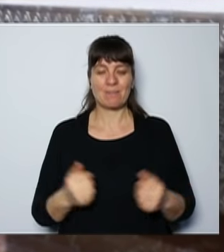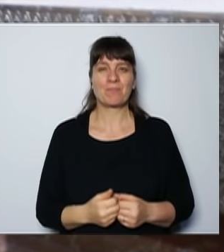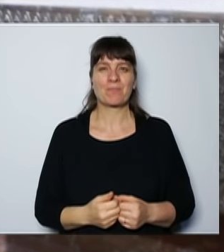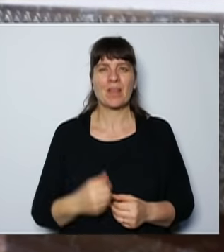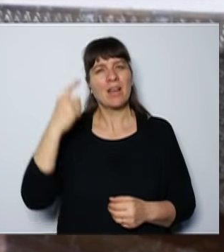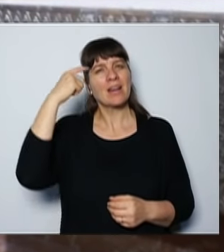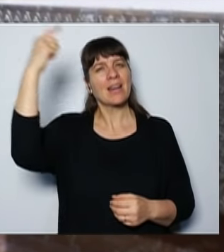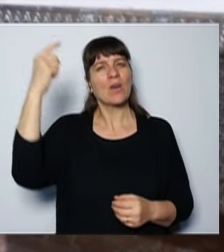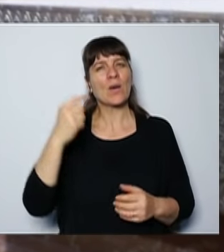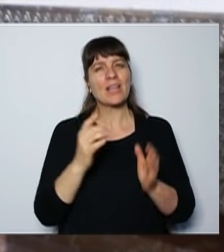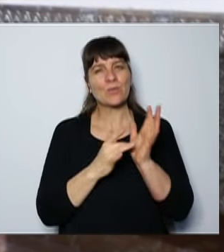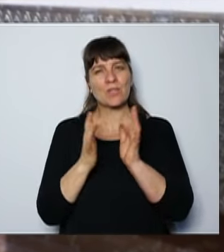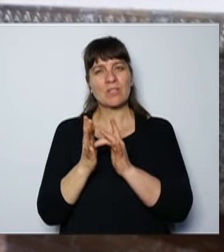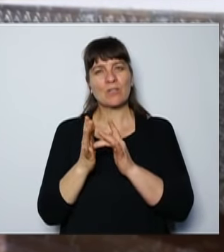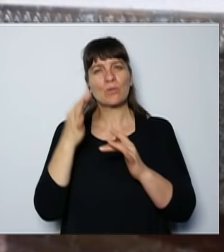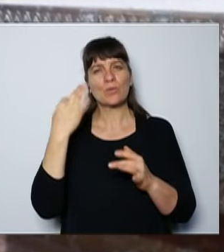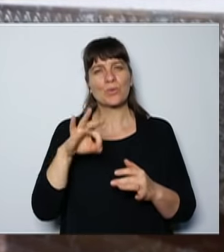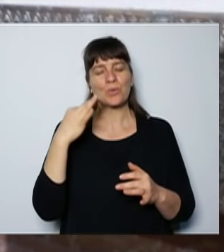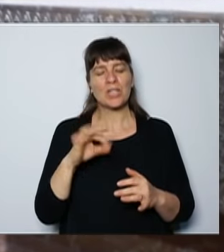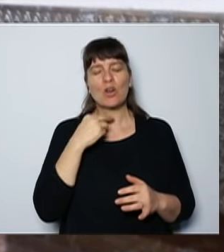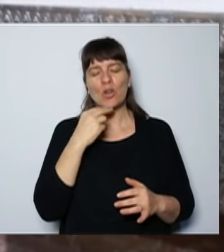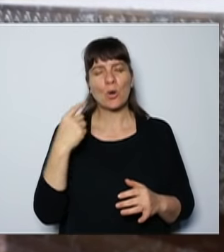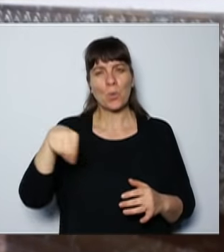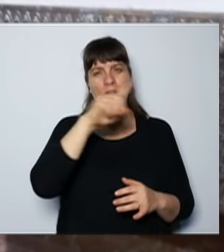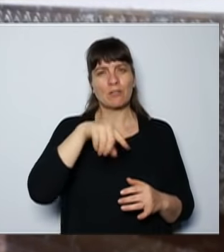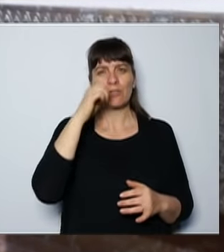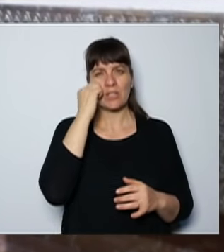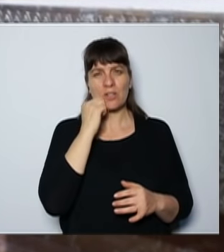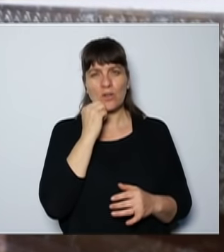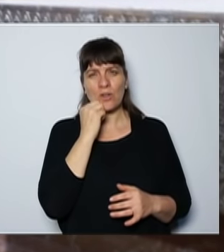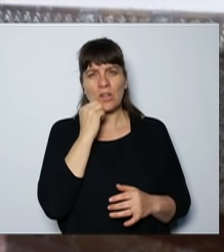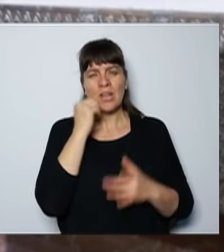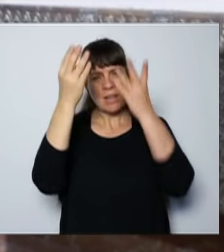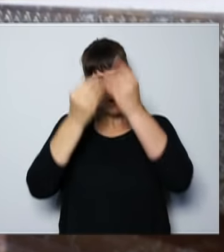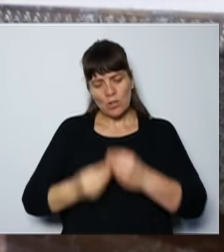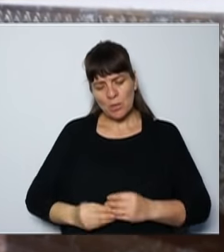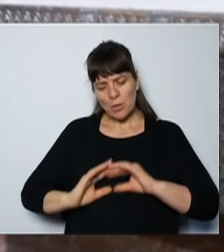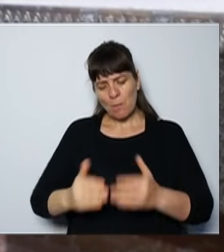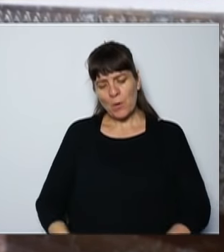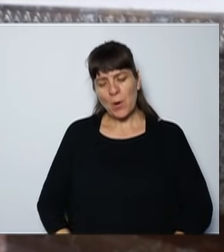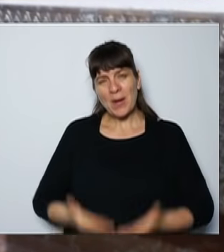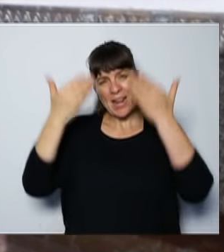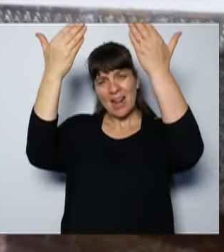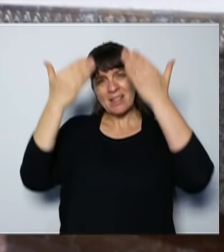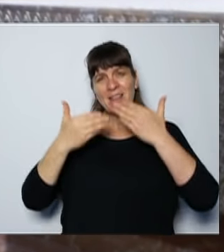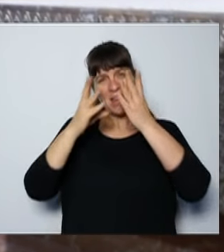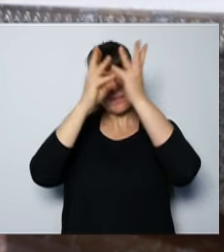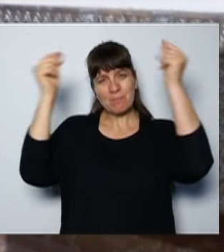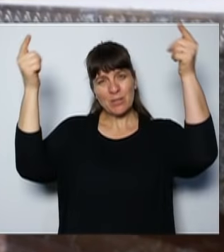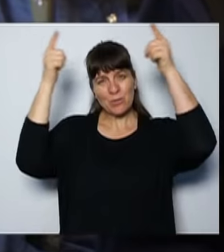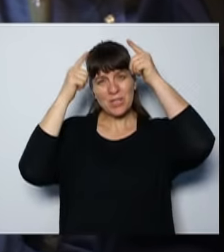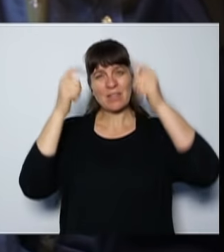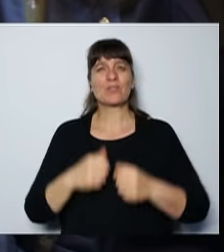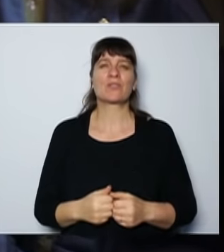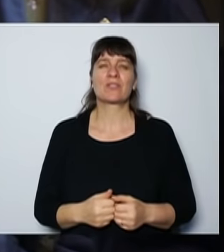de la tierra. Creo en Jesucristo, su único Hijo, nuestro Señor, que fue concebido por obra y gracia